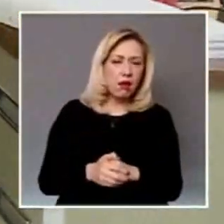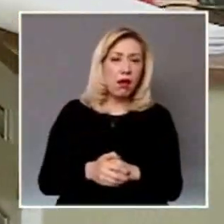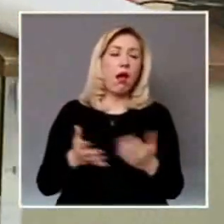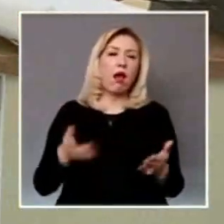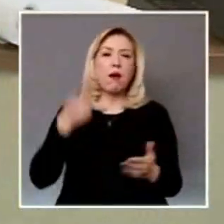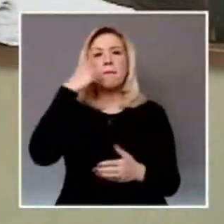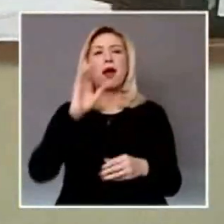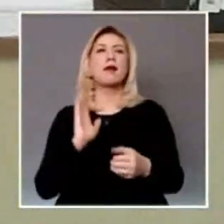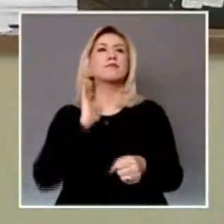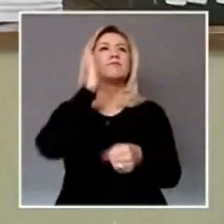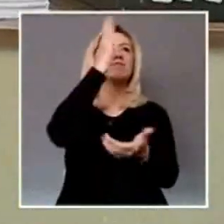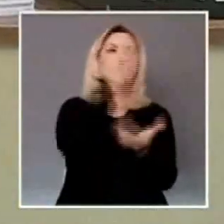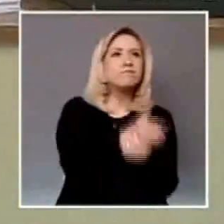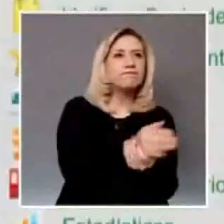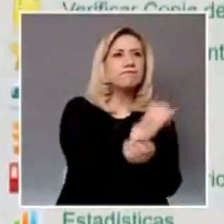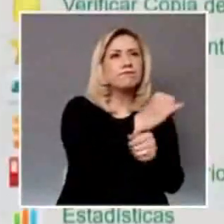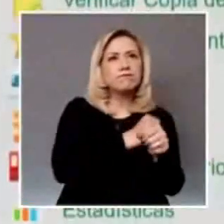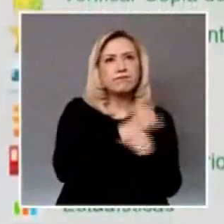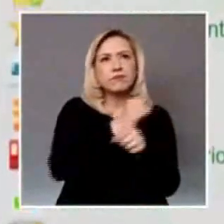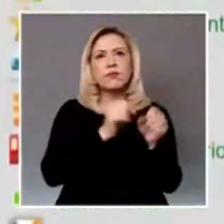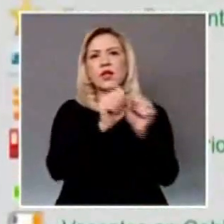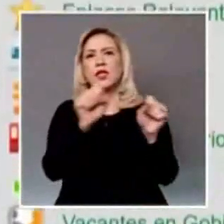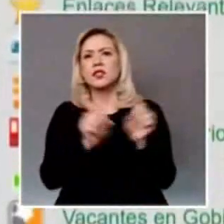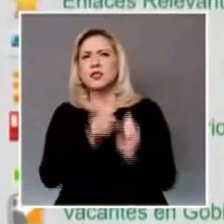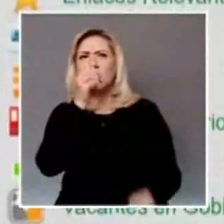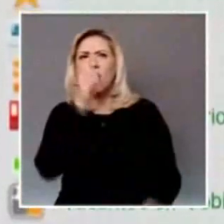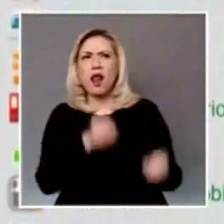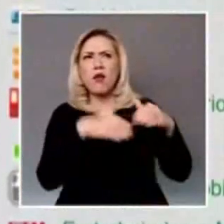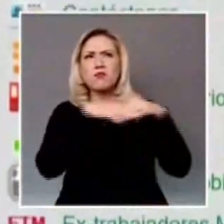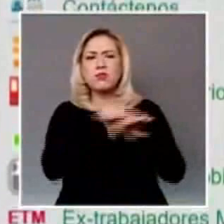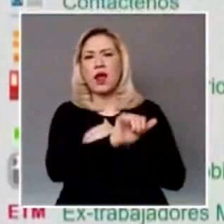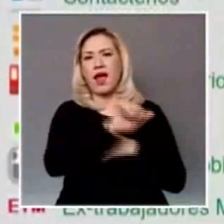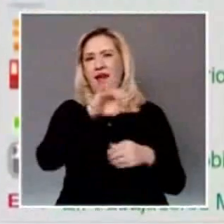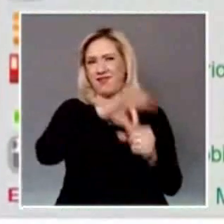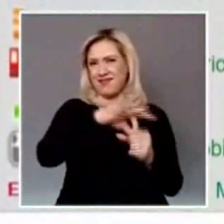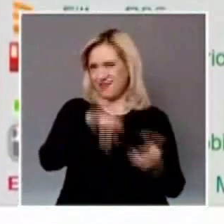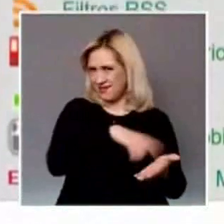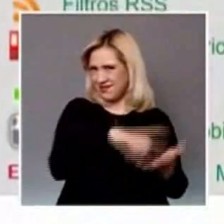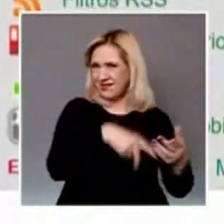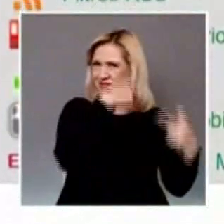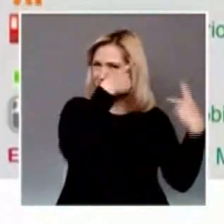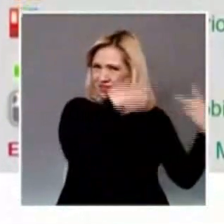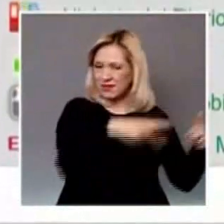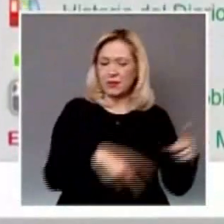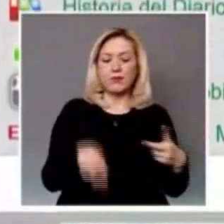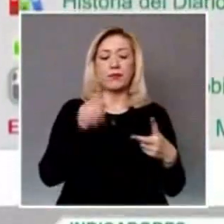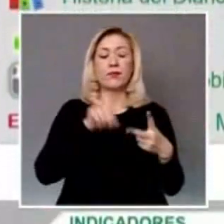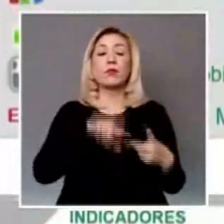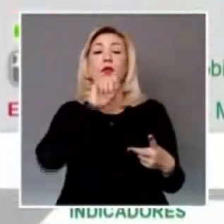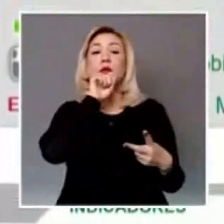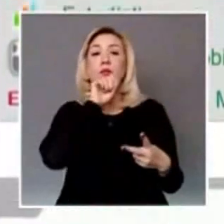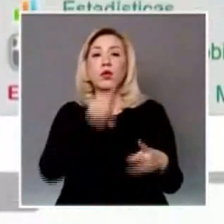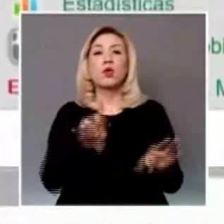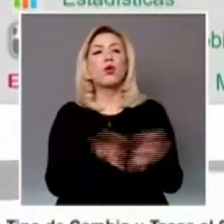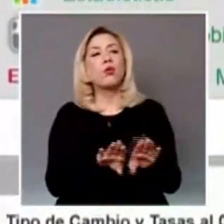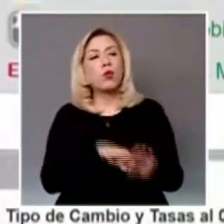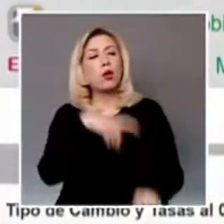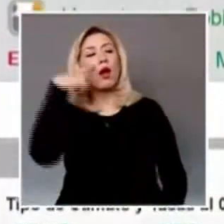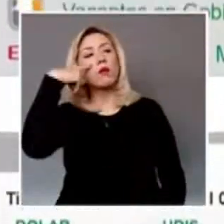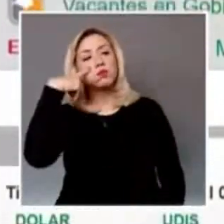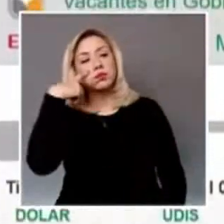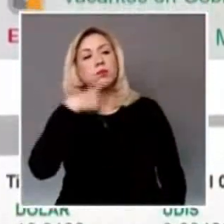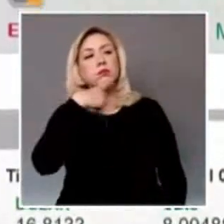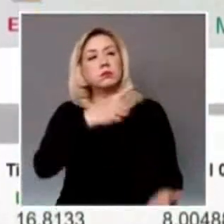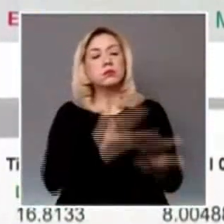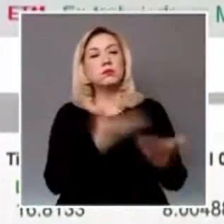las distintas salas e instancias del Tribunal Electoral, además de sustanciar los procedimientos administrativos en caso de